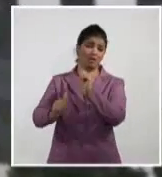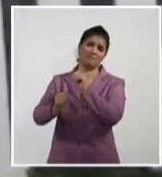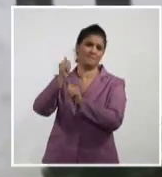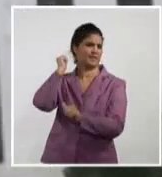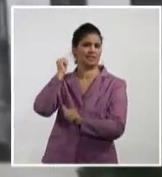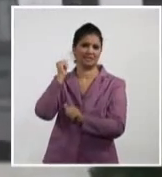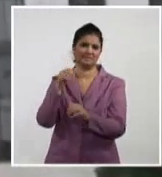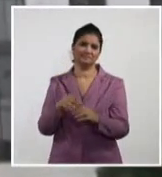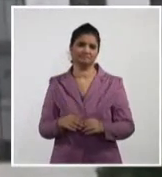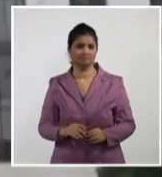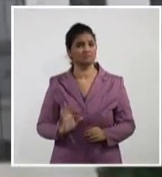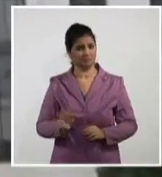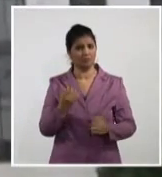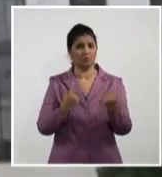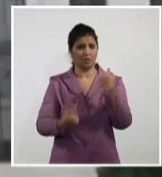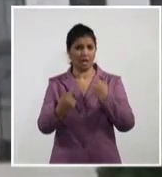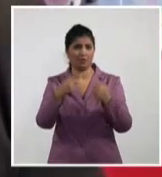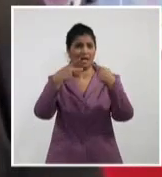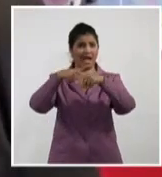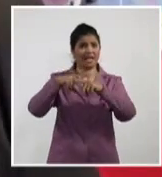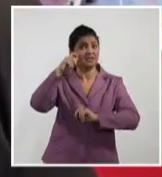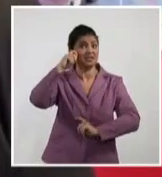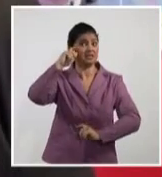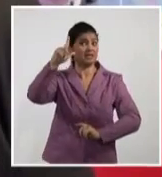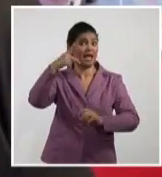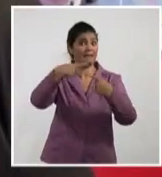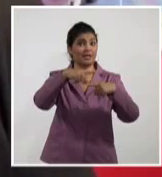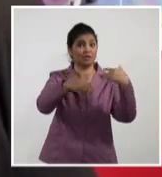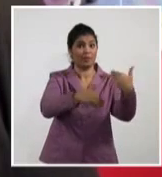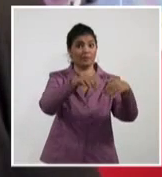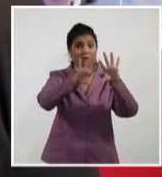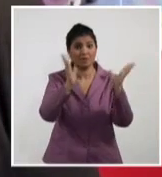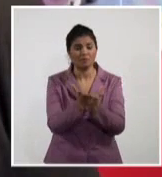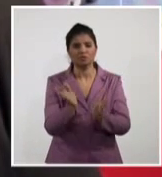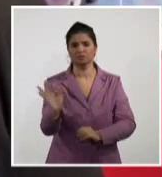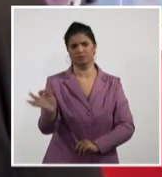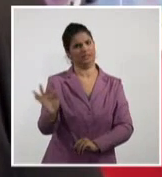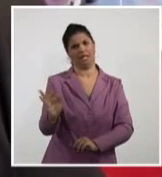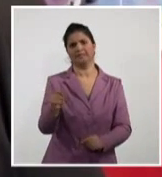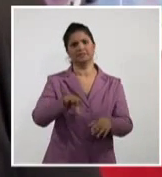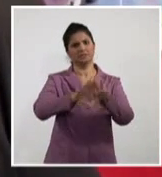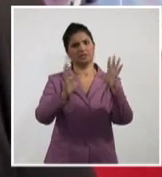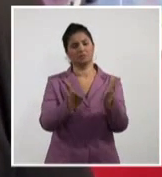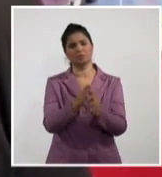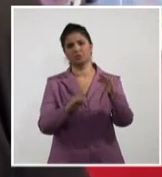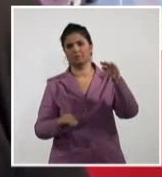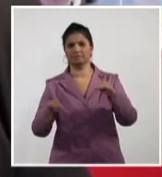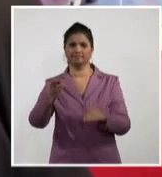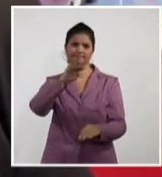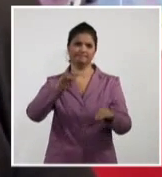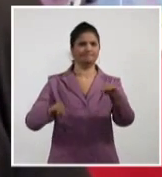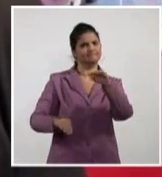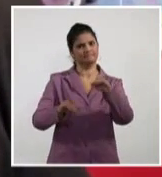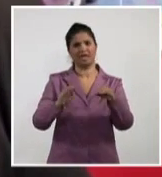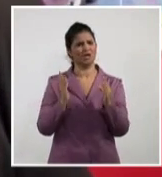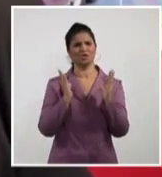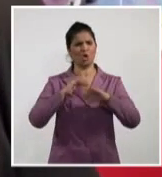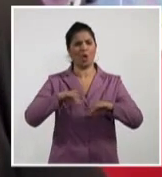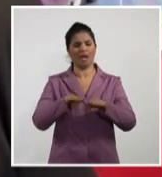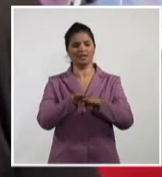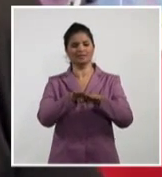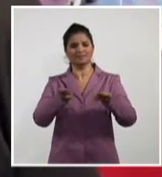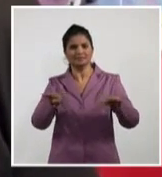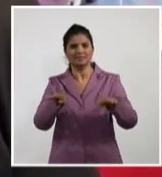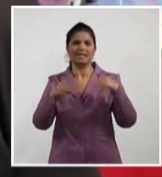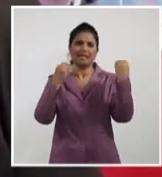las necesidades de los pueblos del mundo, y por lo tanto tenemos un mundo militarizado, una sociedad militarizada, donde lo que se